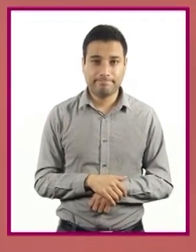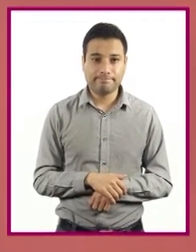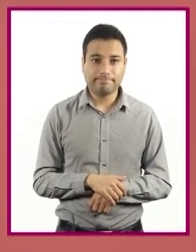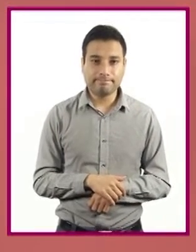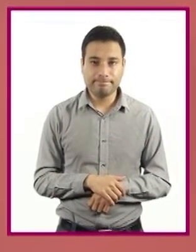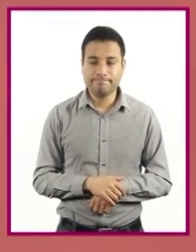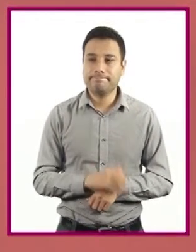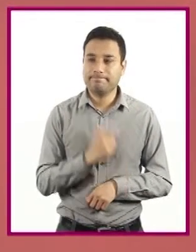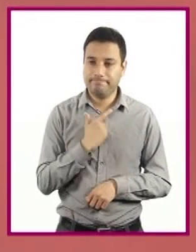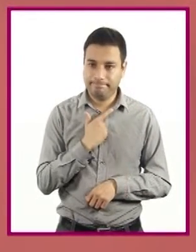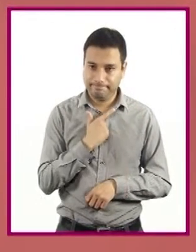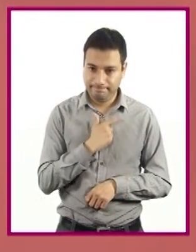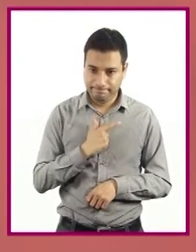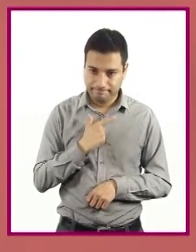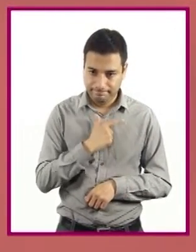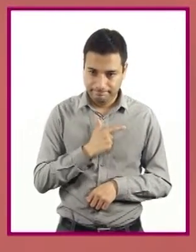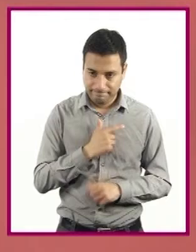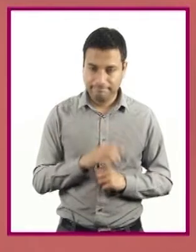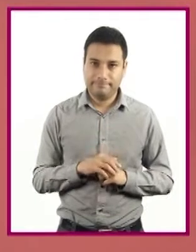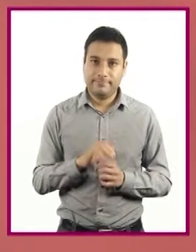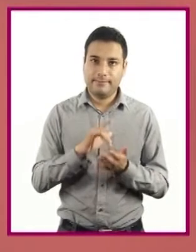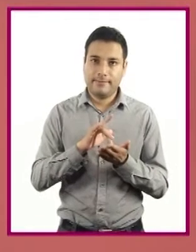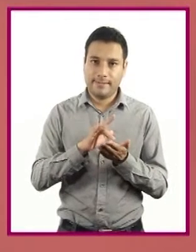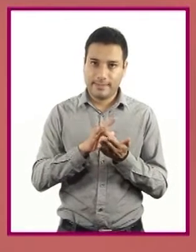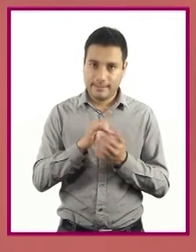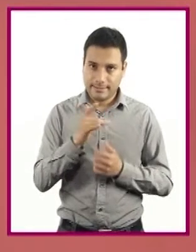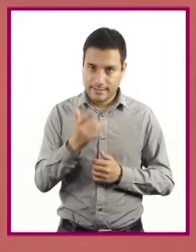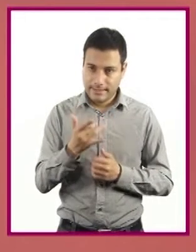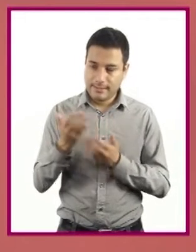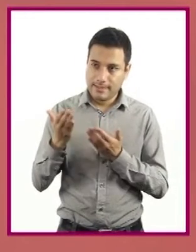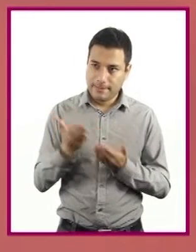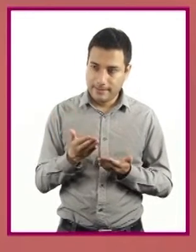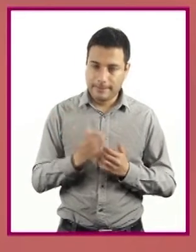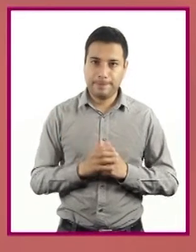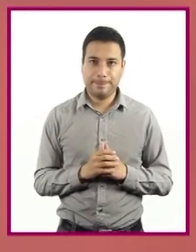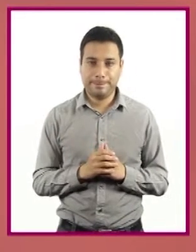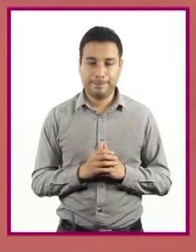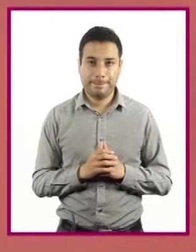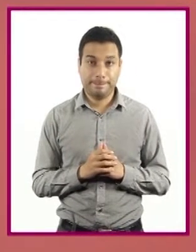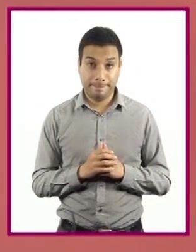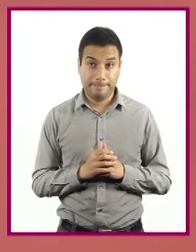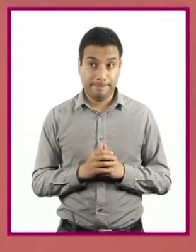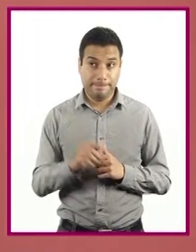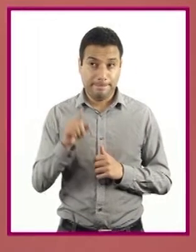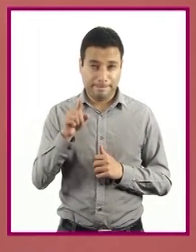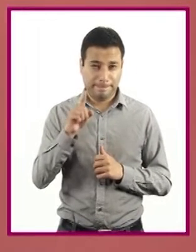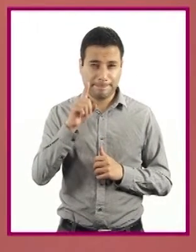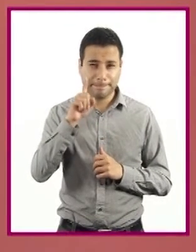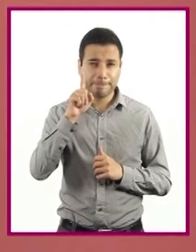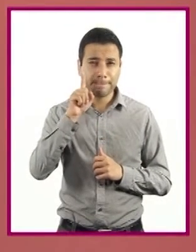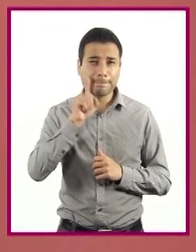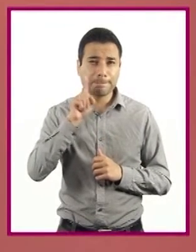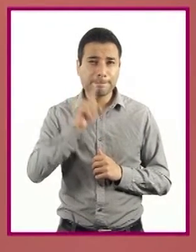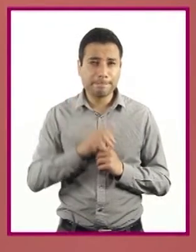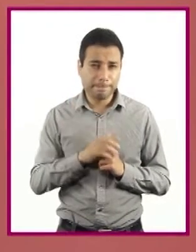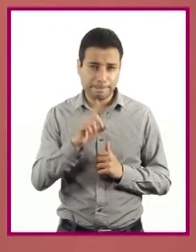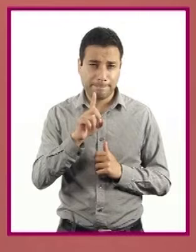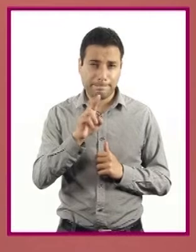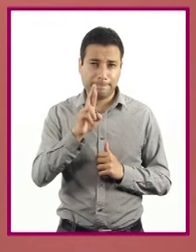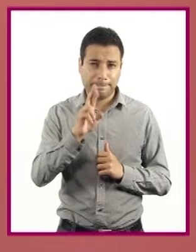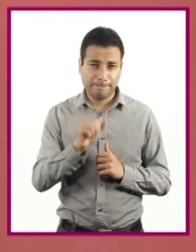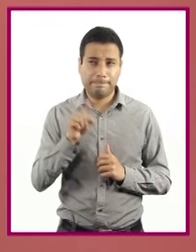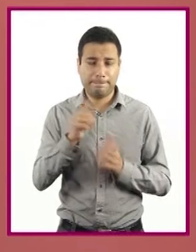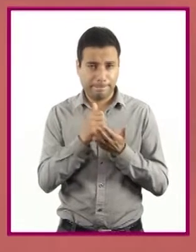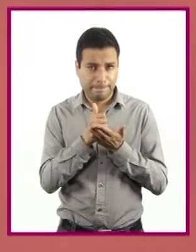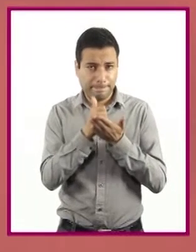El gusto es nuestro, doctora. Muchas gracias por estar aquí. Sin duda, la doctora Radina nos ayudará mucho, ya que ella